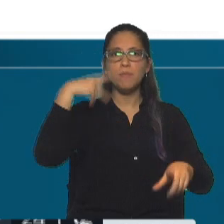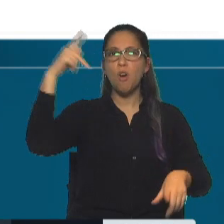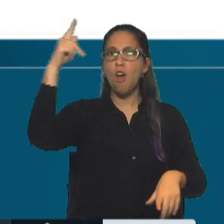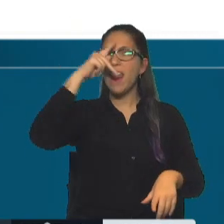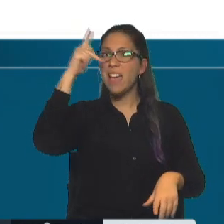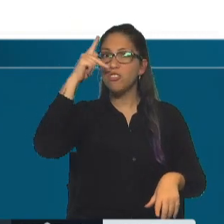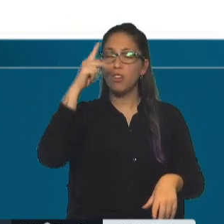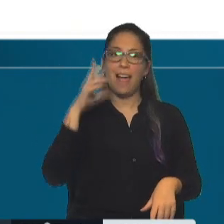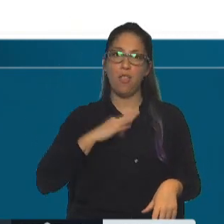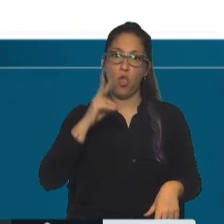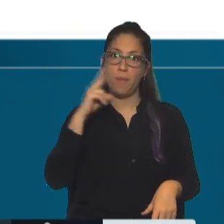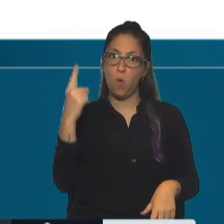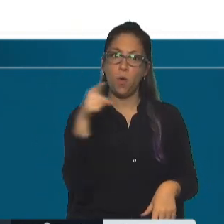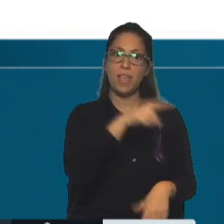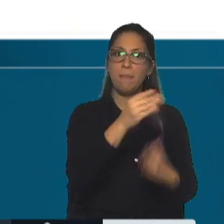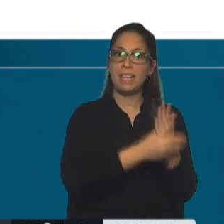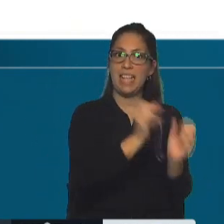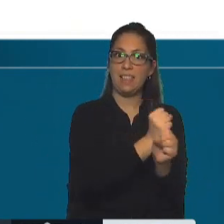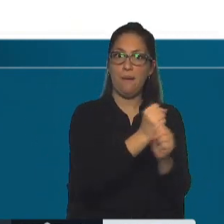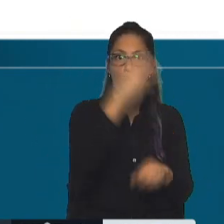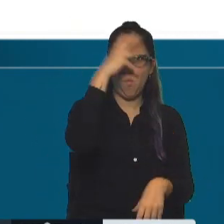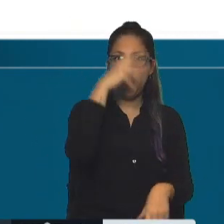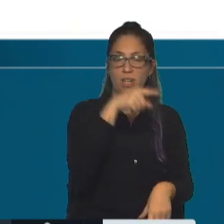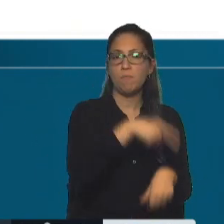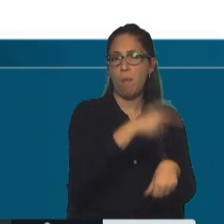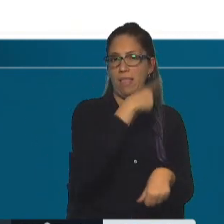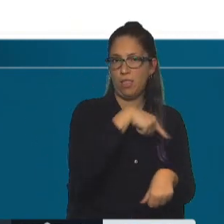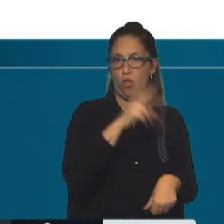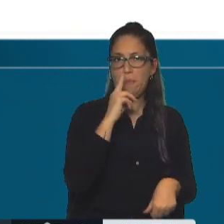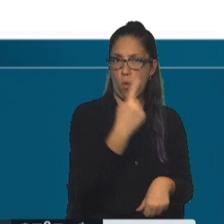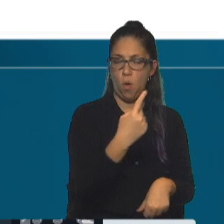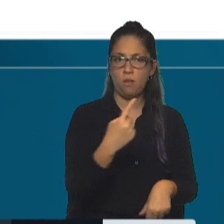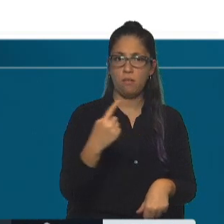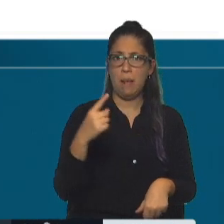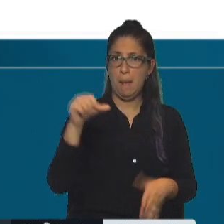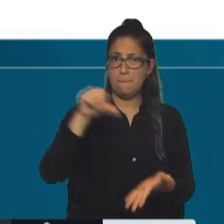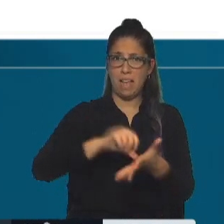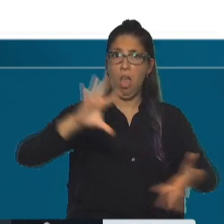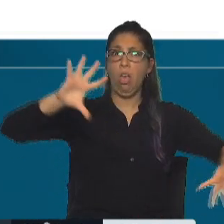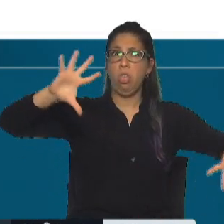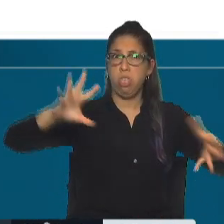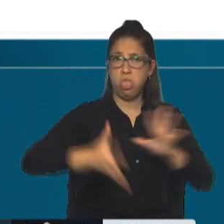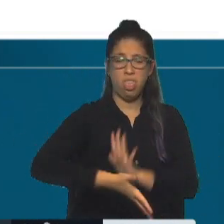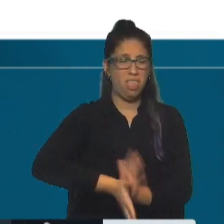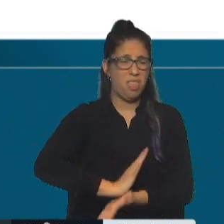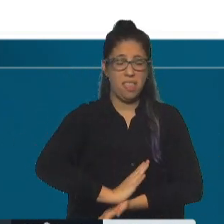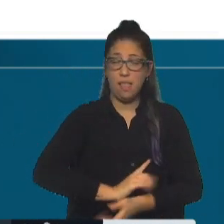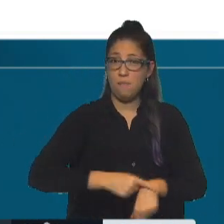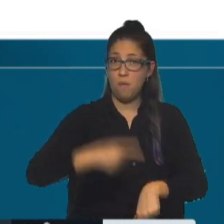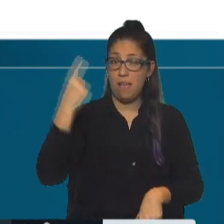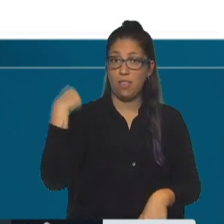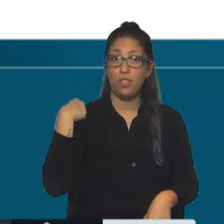Kirchner en el 2001 con la que era en ese momento ministra de Trabajo, que era Patricia Bullrich. Digo, el país estaba devastado en ese entonces, digo, ¿no? Y hubo